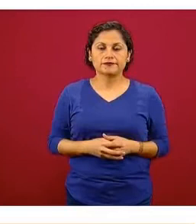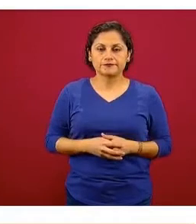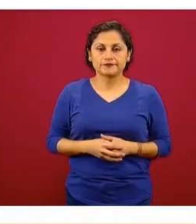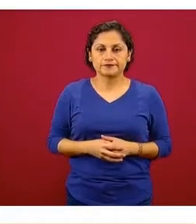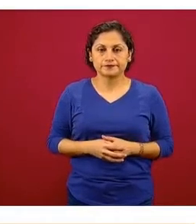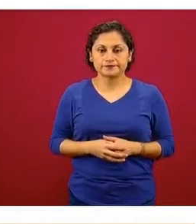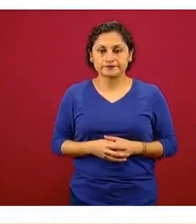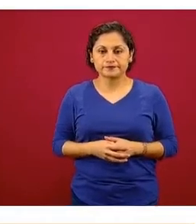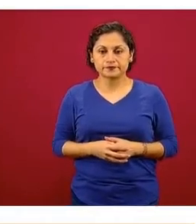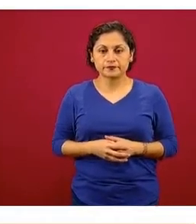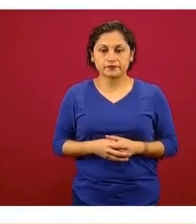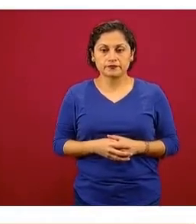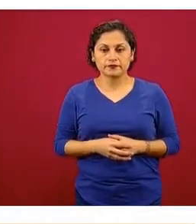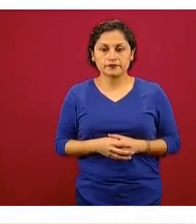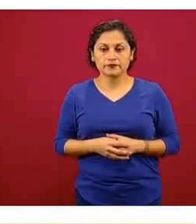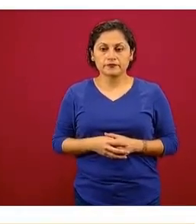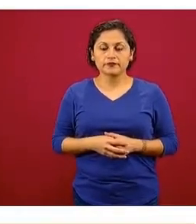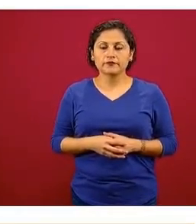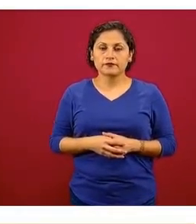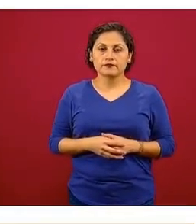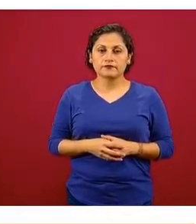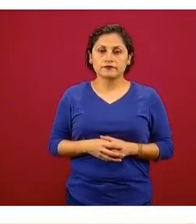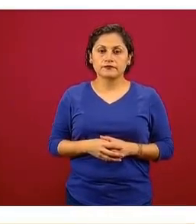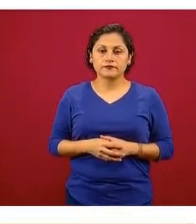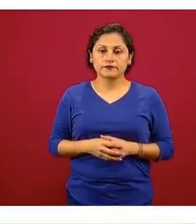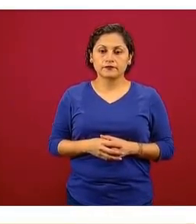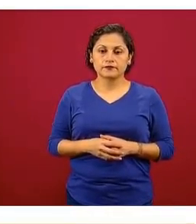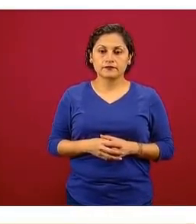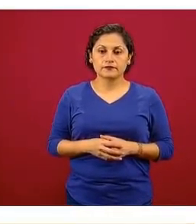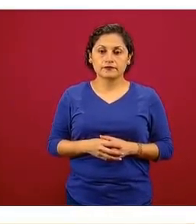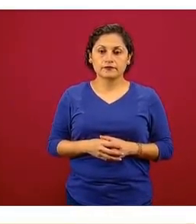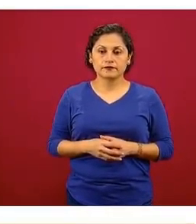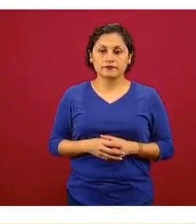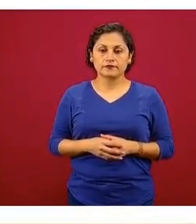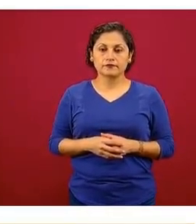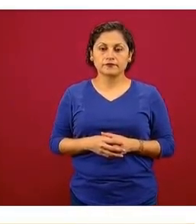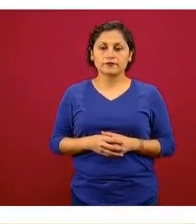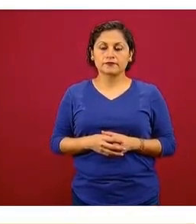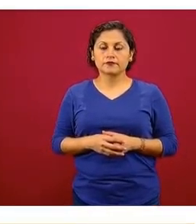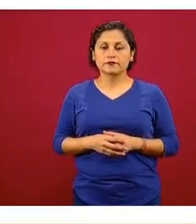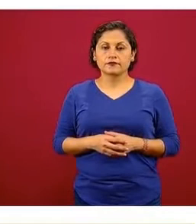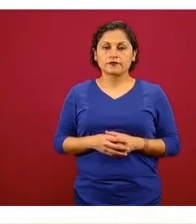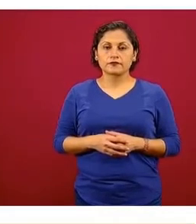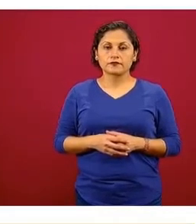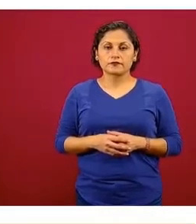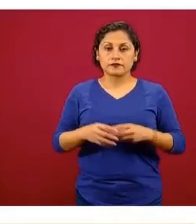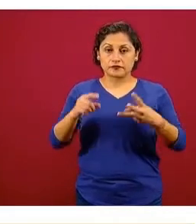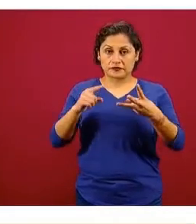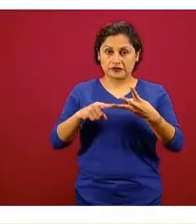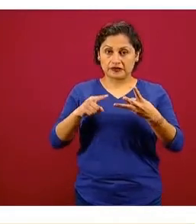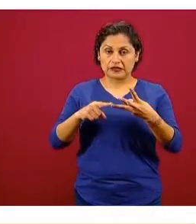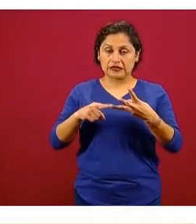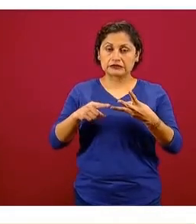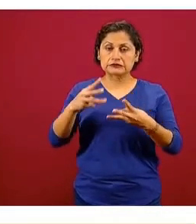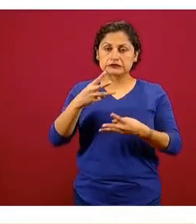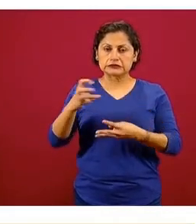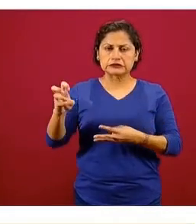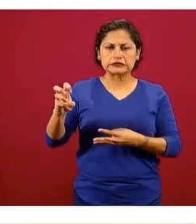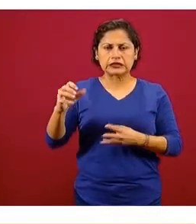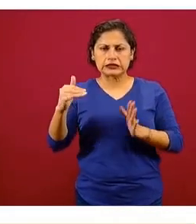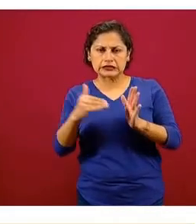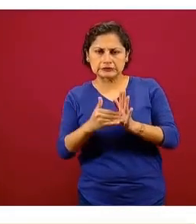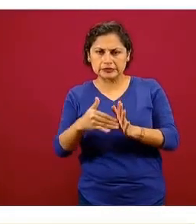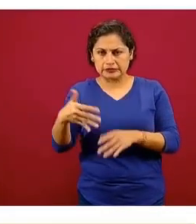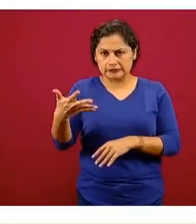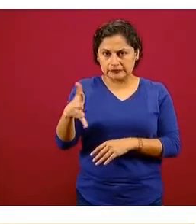las que netamente o directamente resultaron confirmadas hasta el momento, casi 300,000.